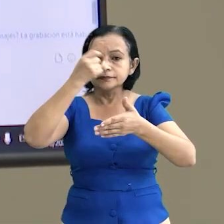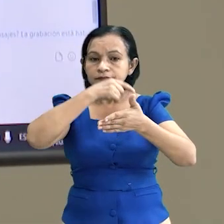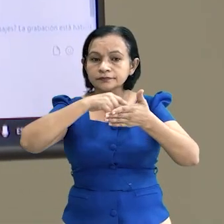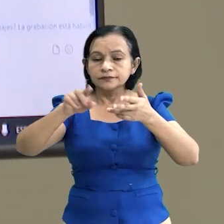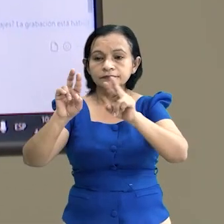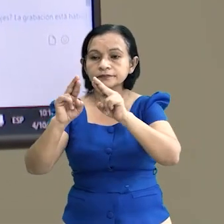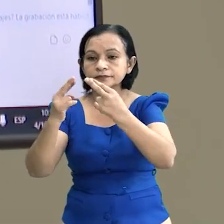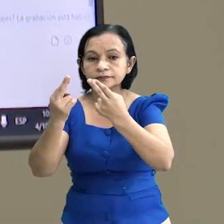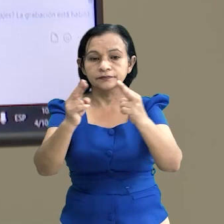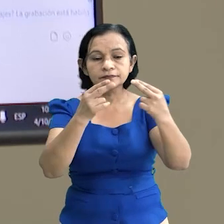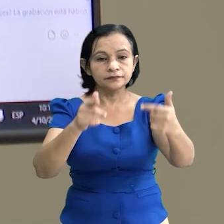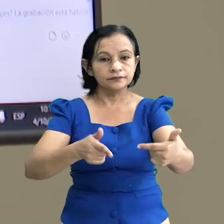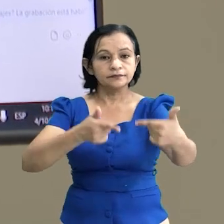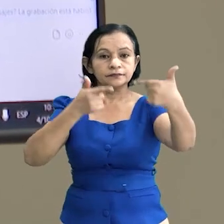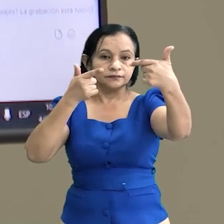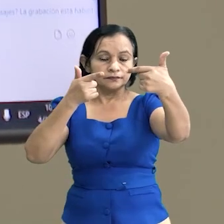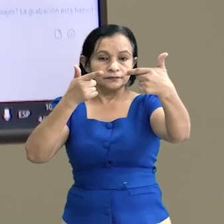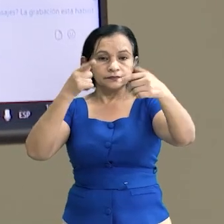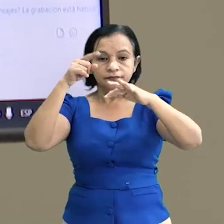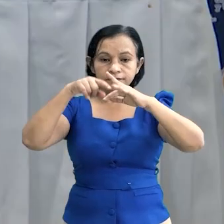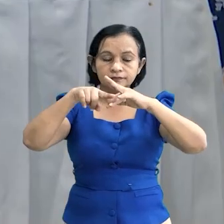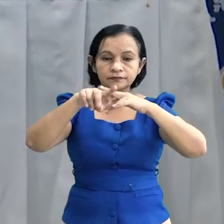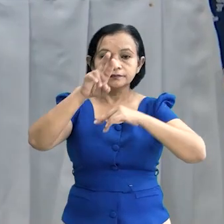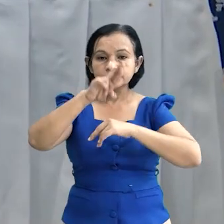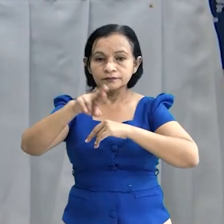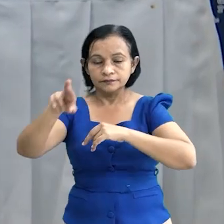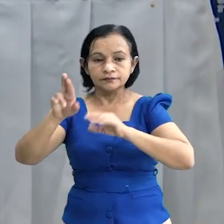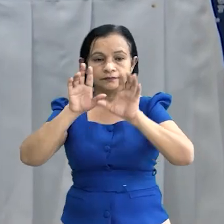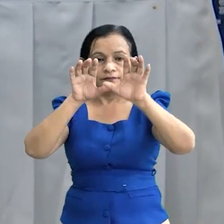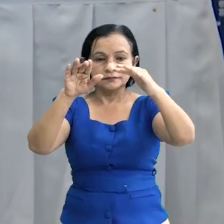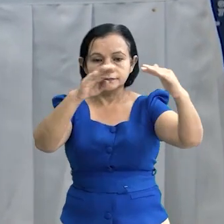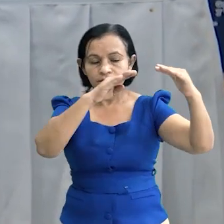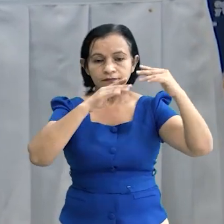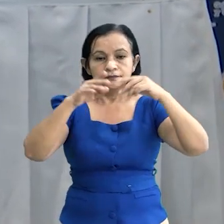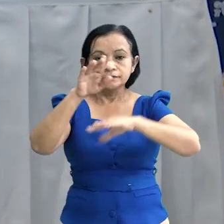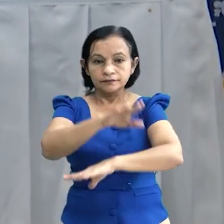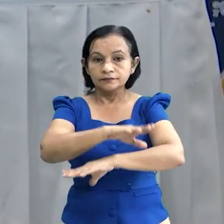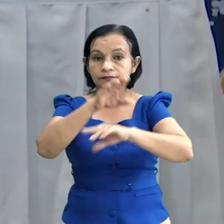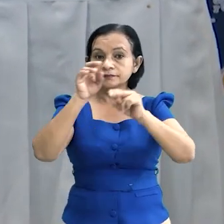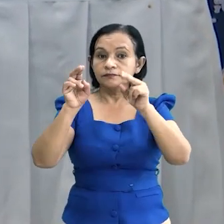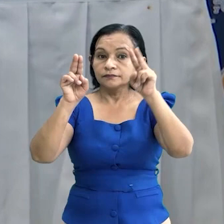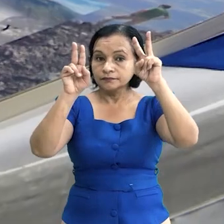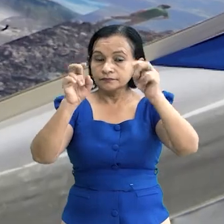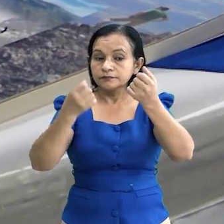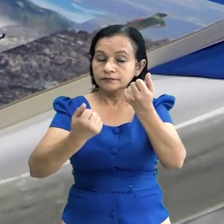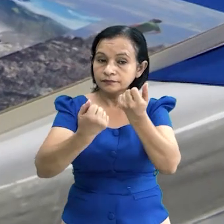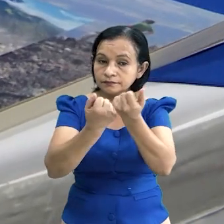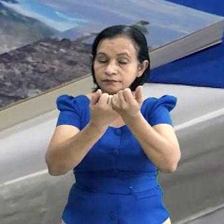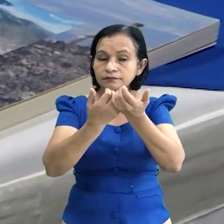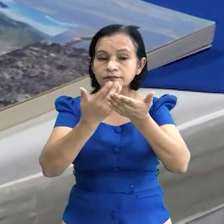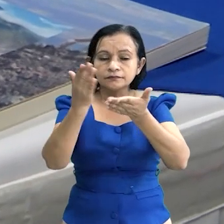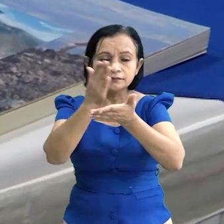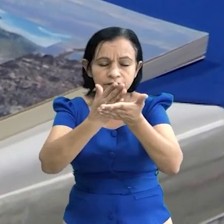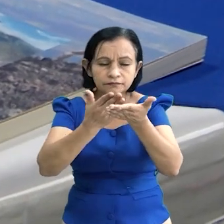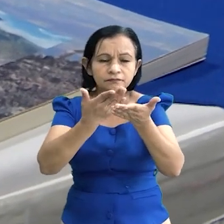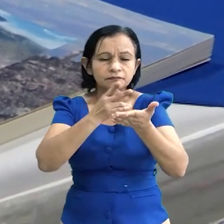un encuentro virtual con profesionales en psicología de Rivas, León y Jinotega, sobre temáticas vinculadas al apoyo emocional en